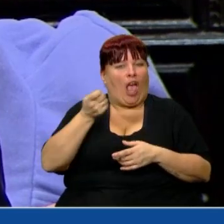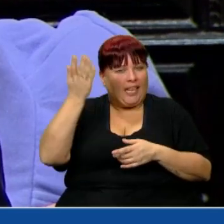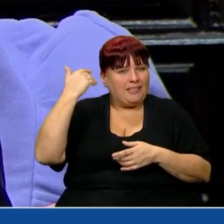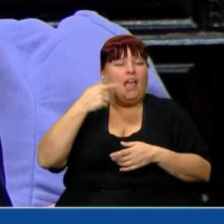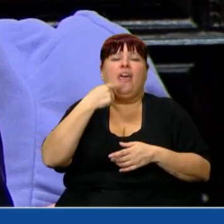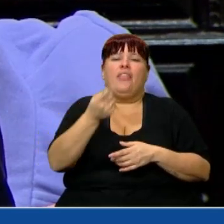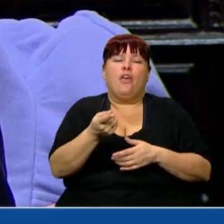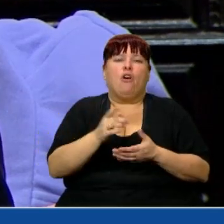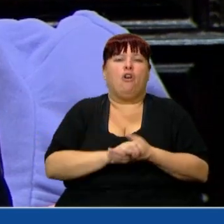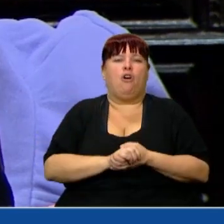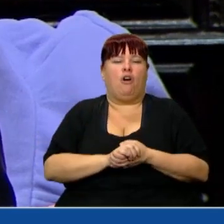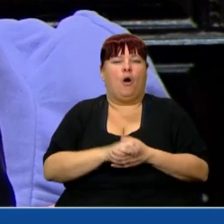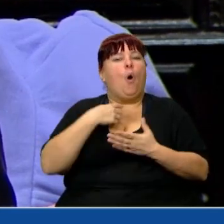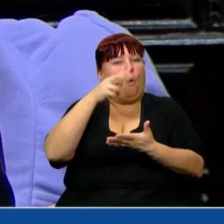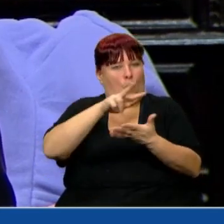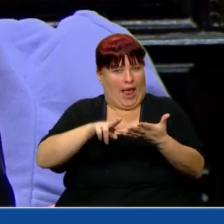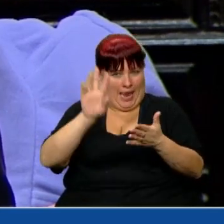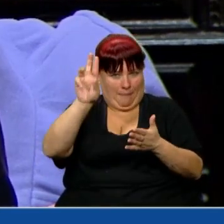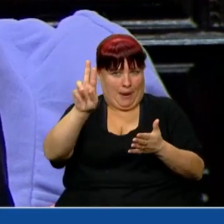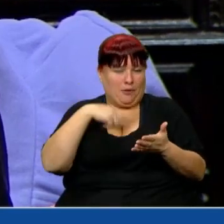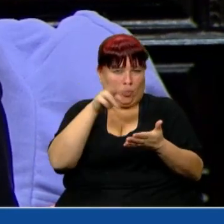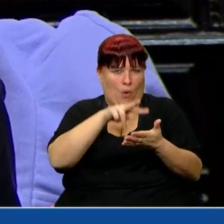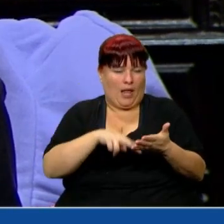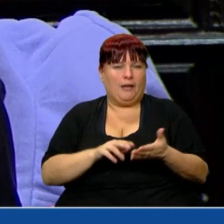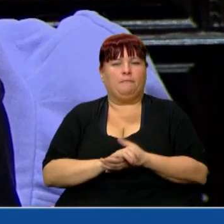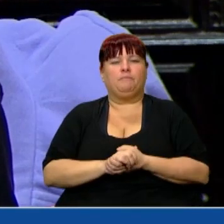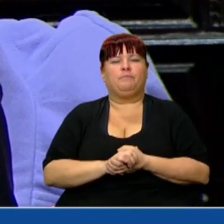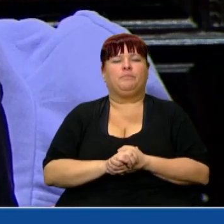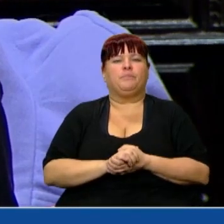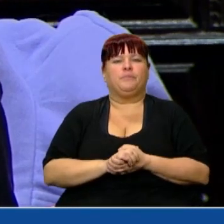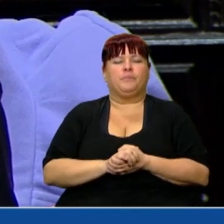planteaba, y voy a leer, Presidenta, si me permite,